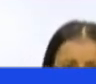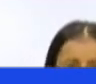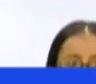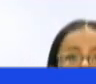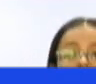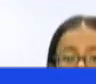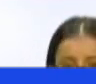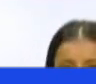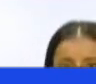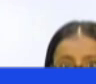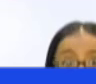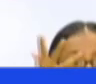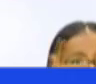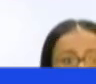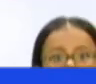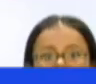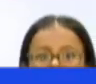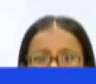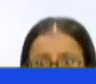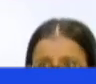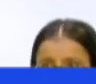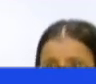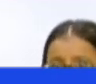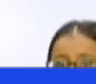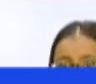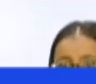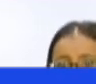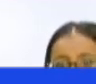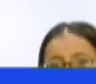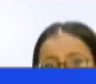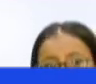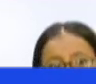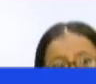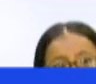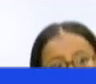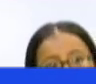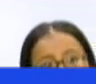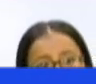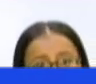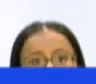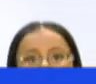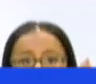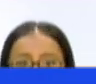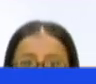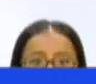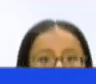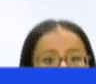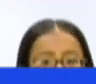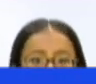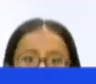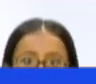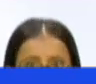es controlada desde Cayo Hueso en los Estados Unidos.